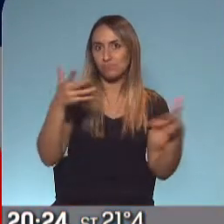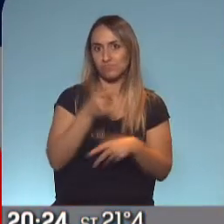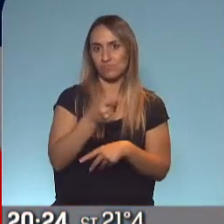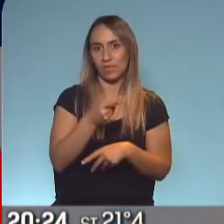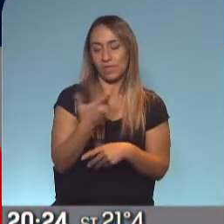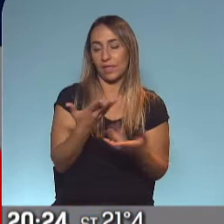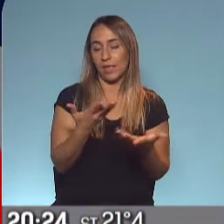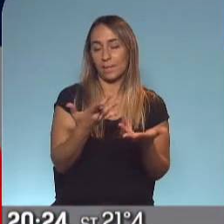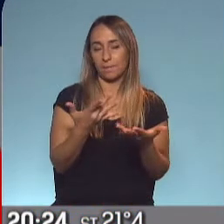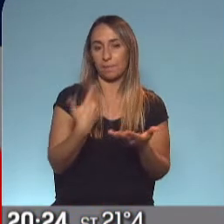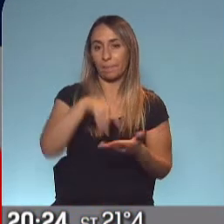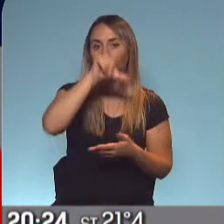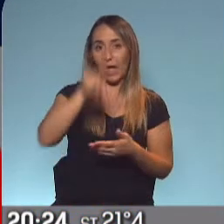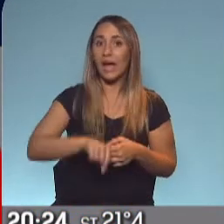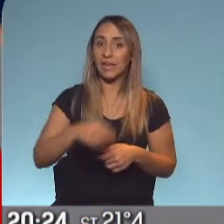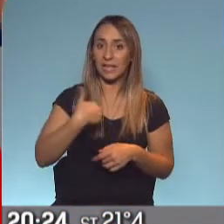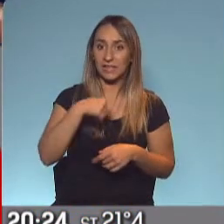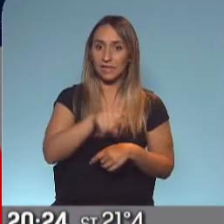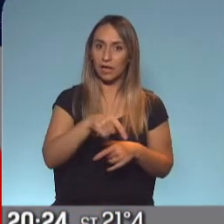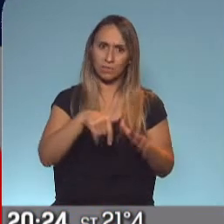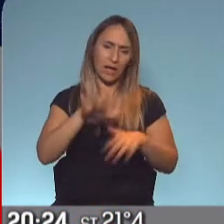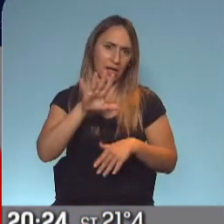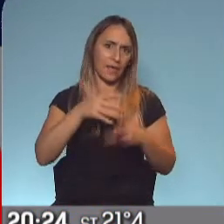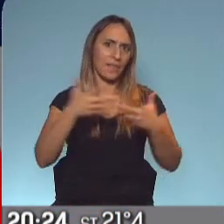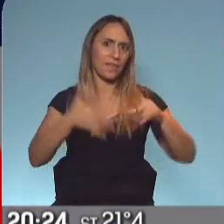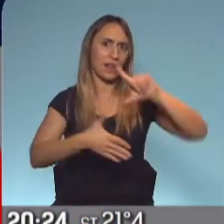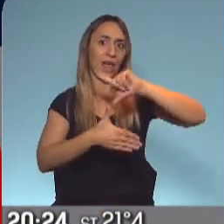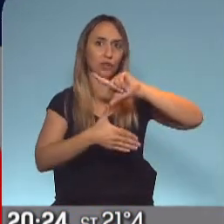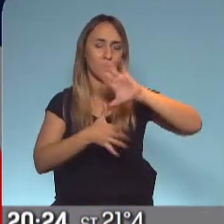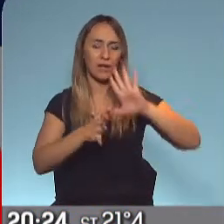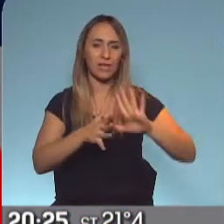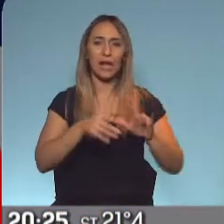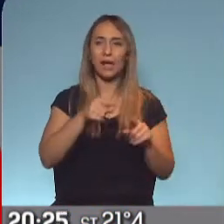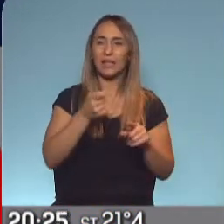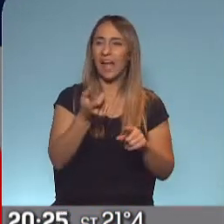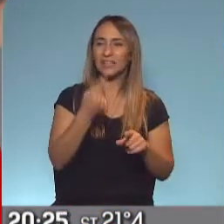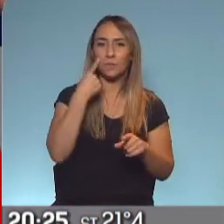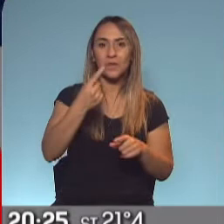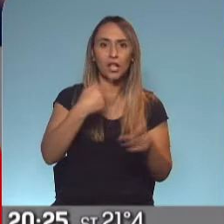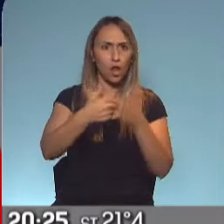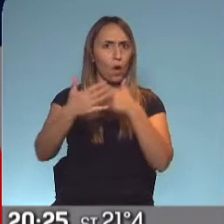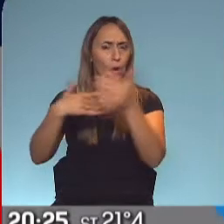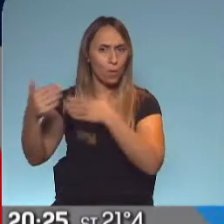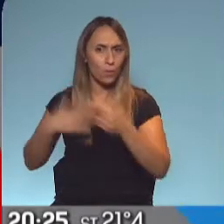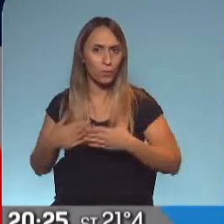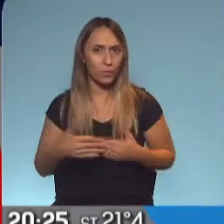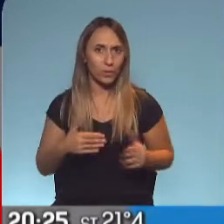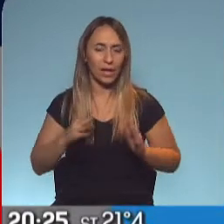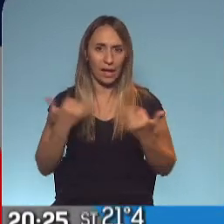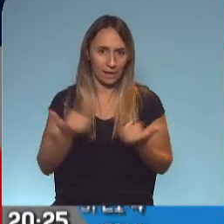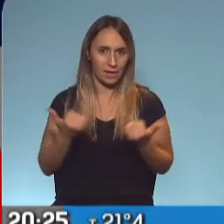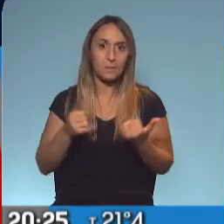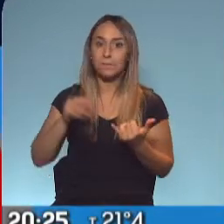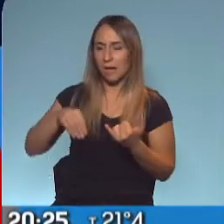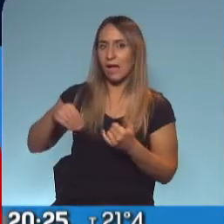la República Argentina y uno de los más grandes de Latinoamérica. Hay prácticamente 1.000 obras y con muchas obras más en